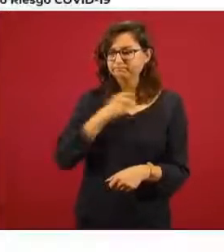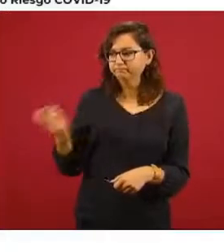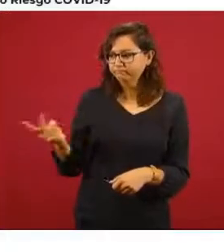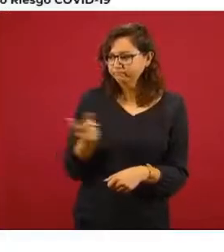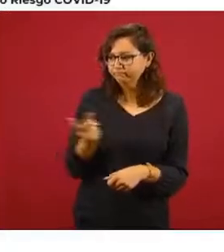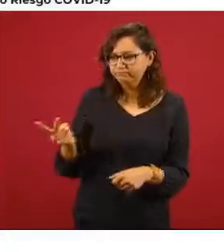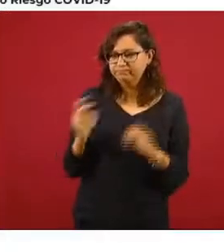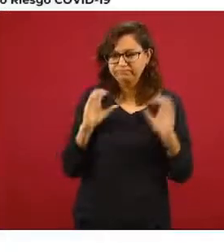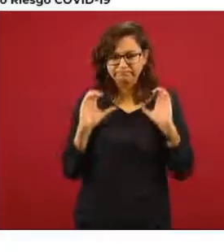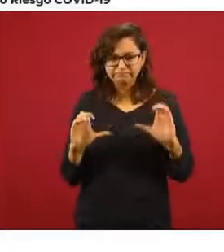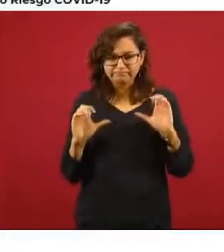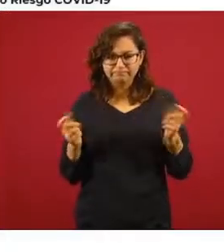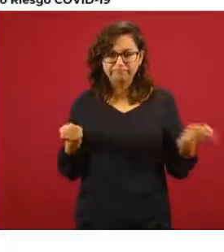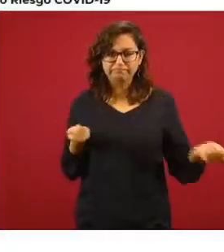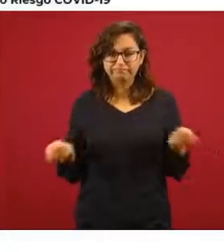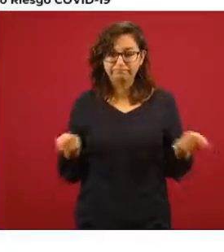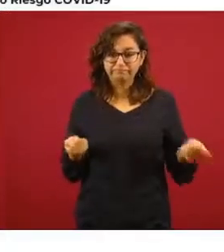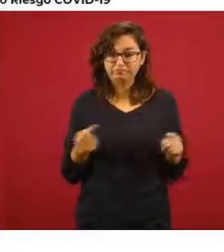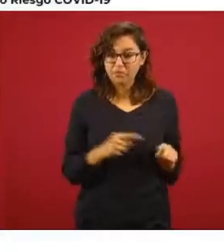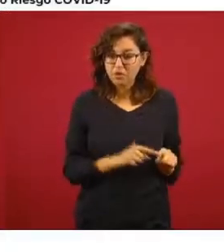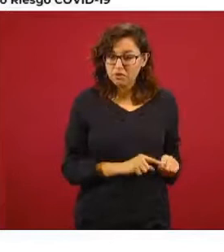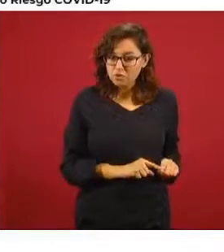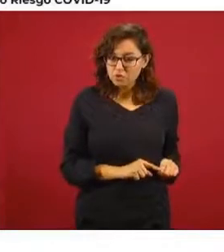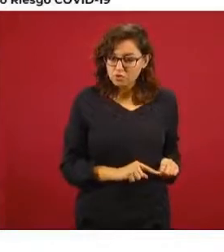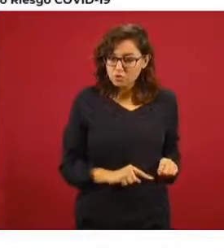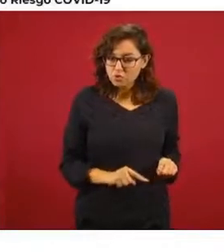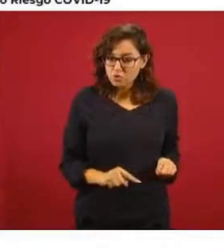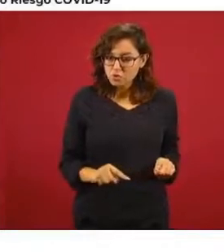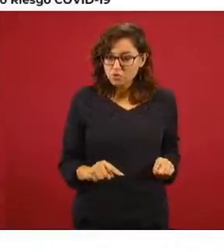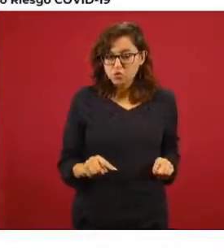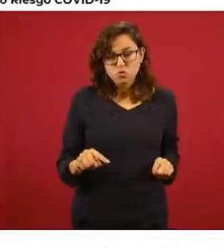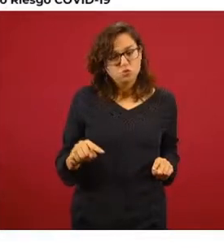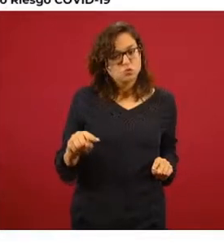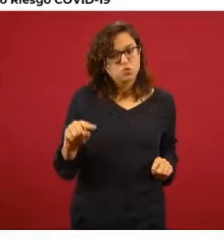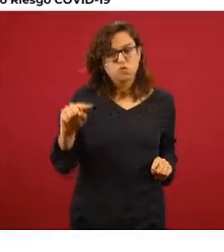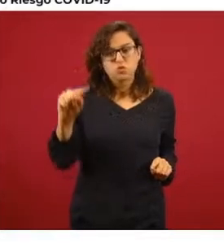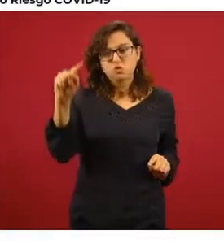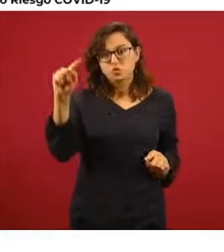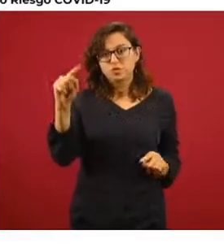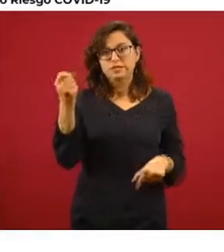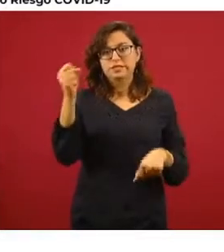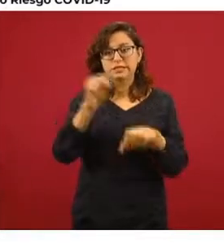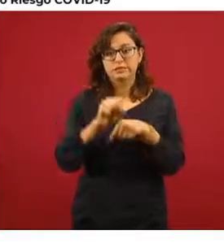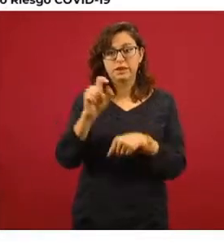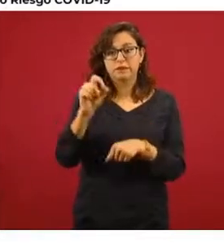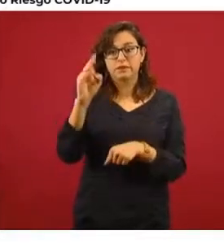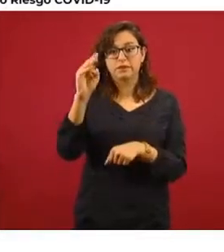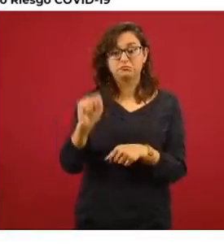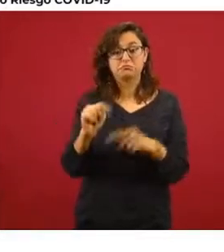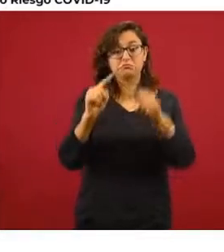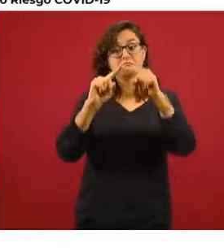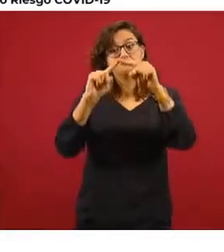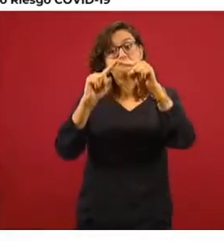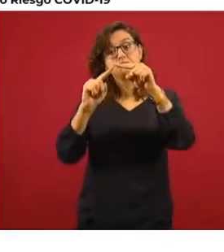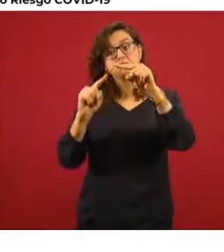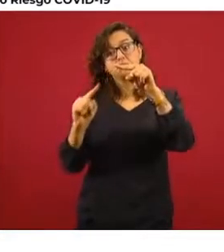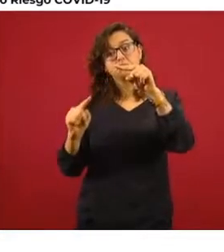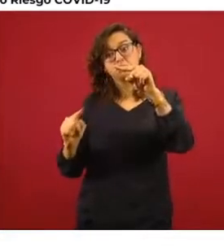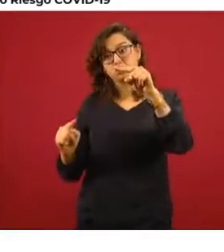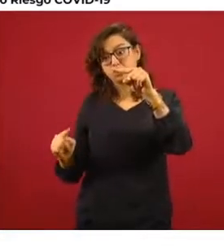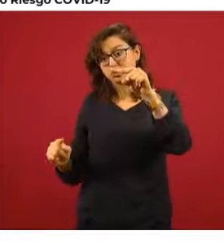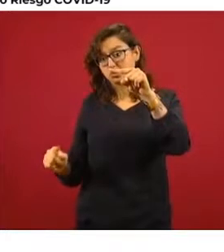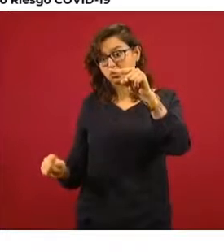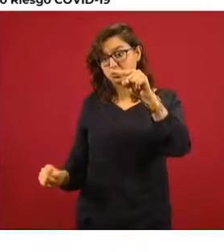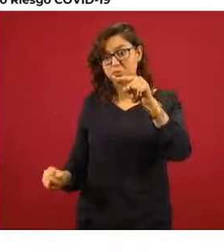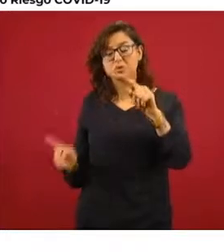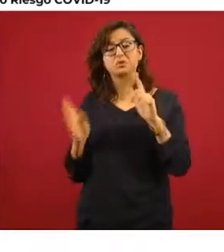muy cuidadoso de todo esto. Llegaron a un punto máximo irremediablemente en la semana 29, pero después han cambiado la trayectoria y va también de